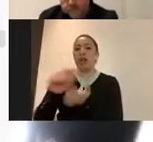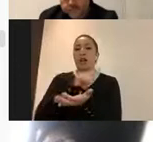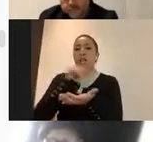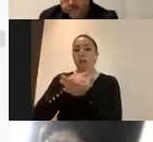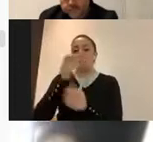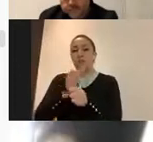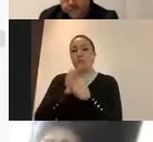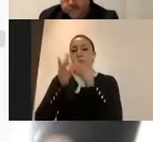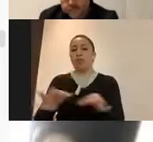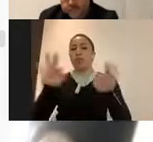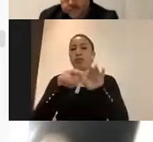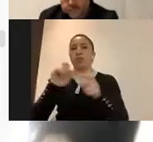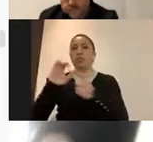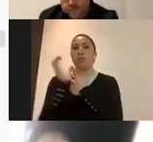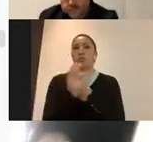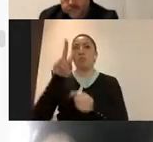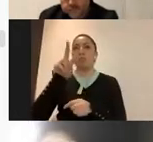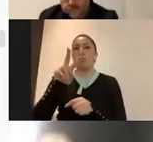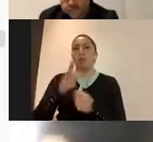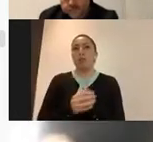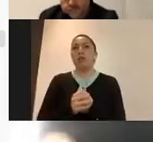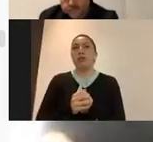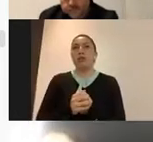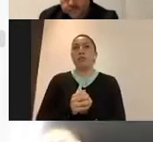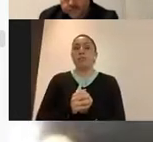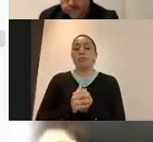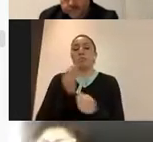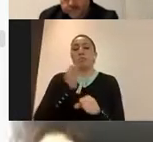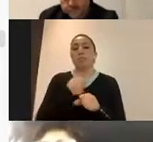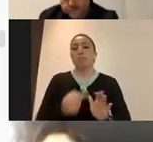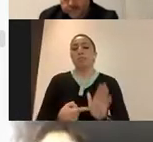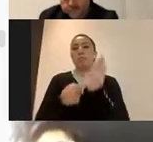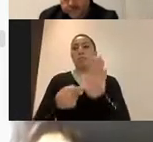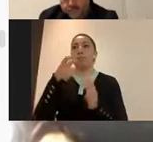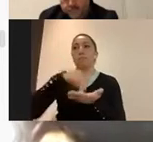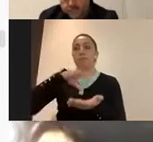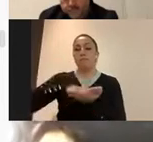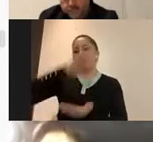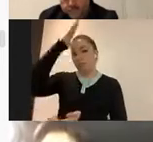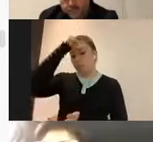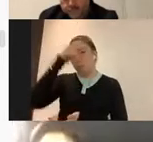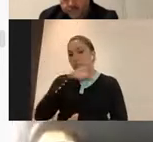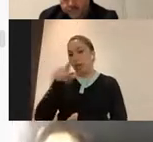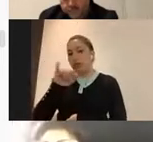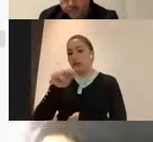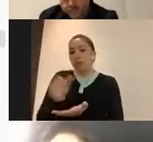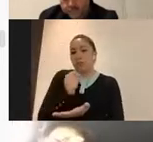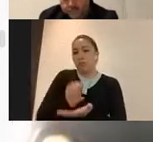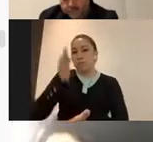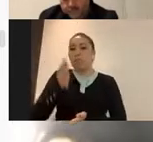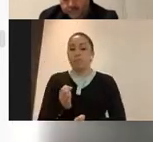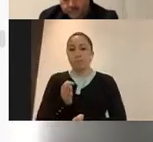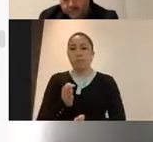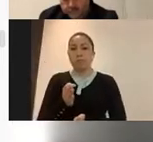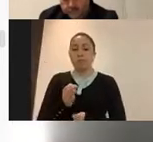importante comisión. Por lo que me pongo a su consideración este acuerdo que regulariza esta condición en